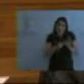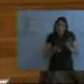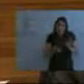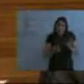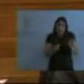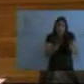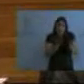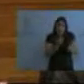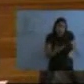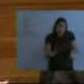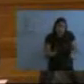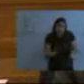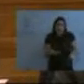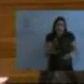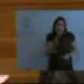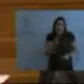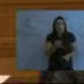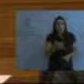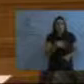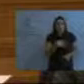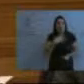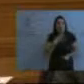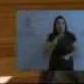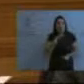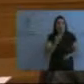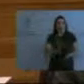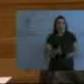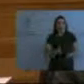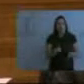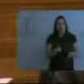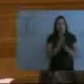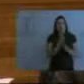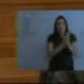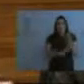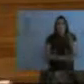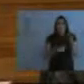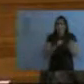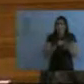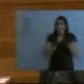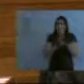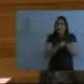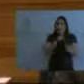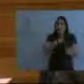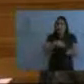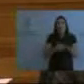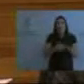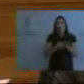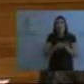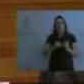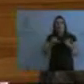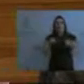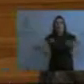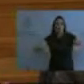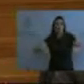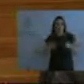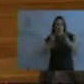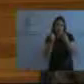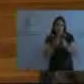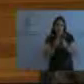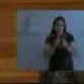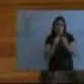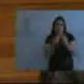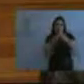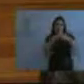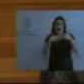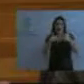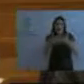que hablan. Y es más, sería posible que como contrapartida a la bonificación fiscal también deberían exigir pues, un convenio con los astilleros